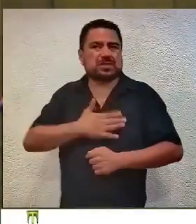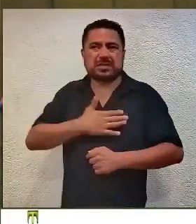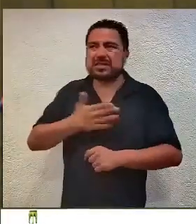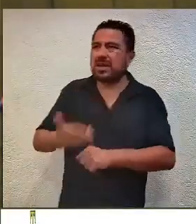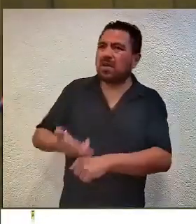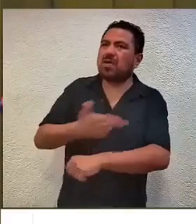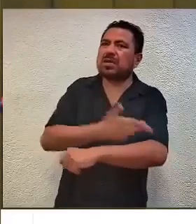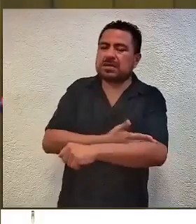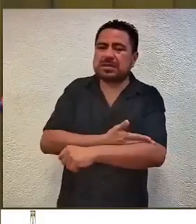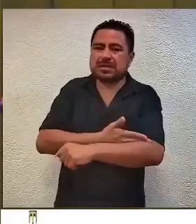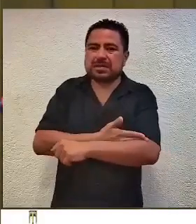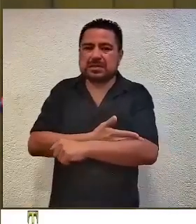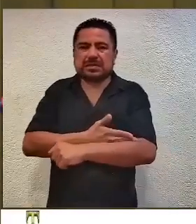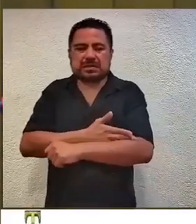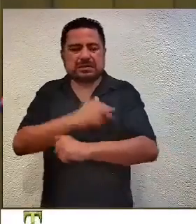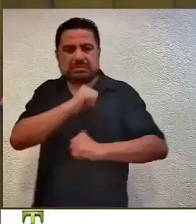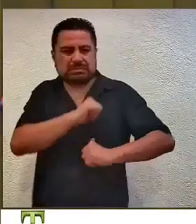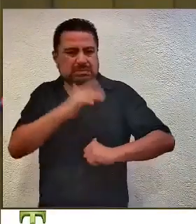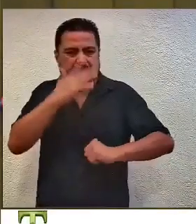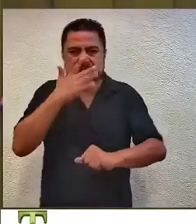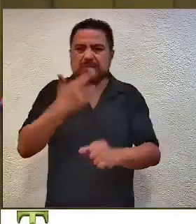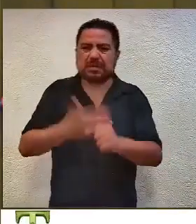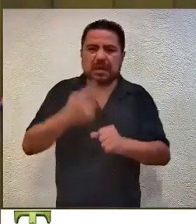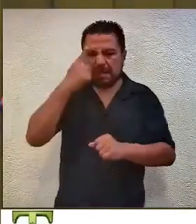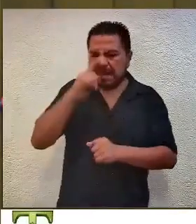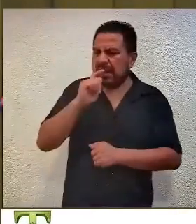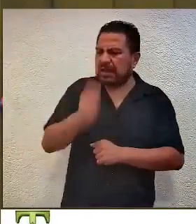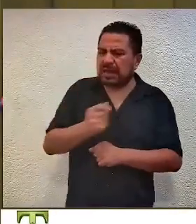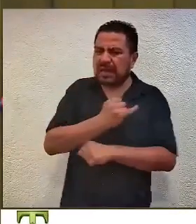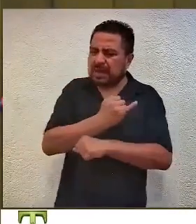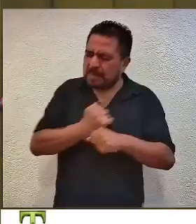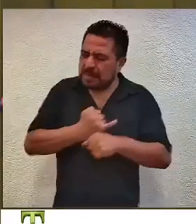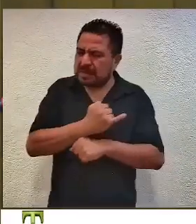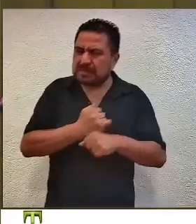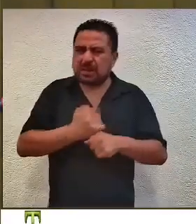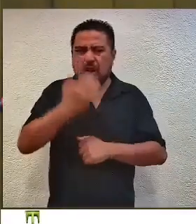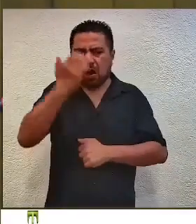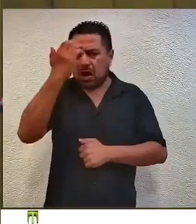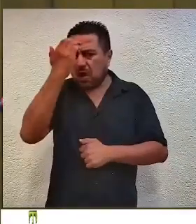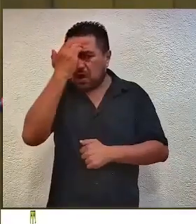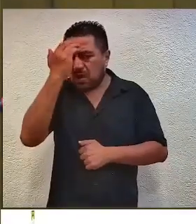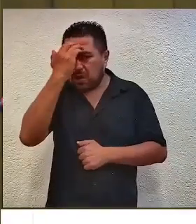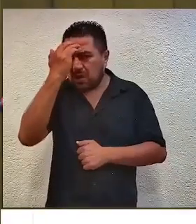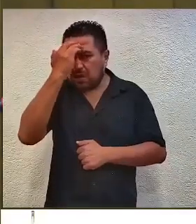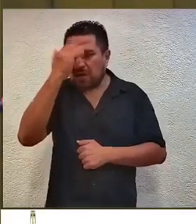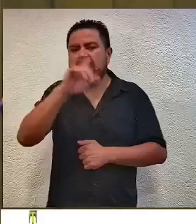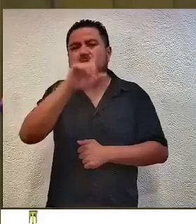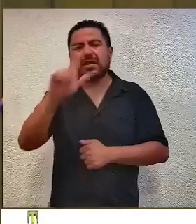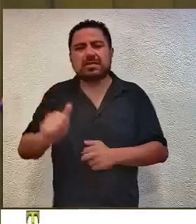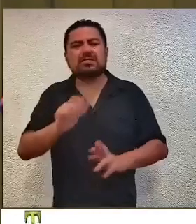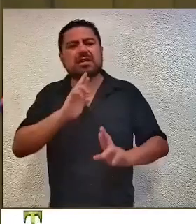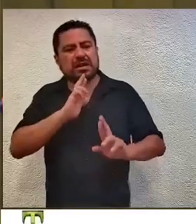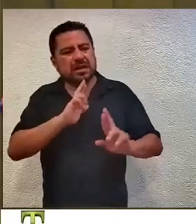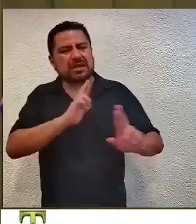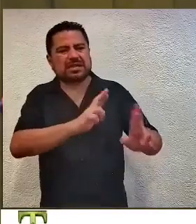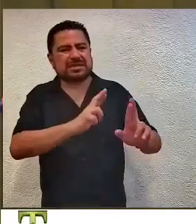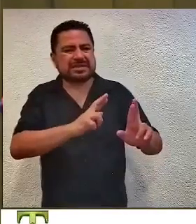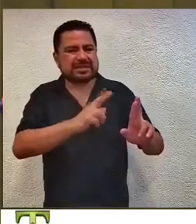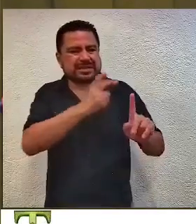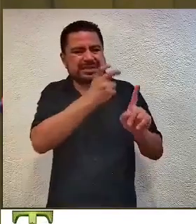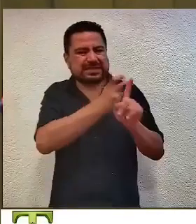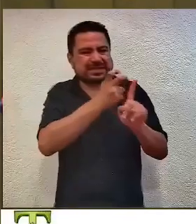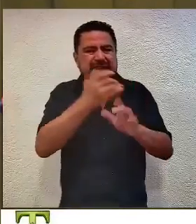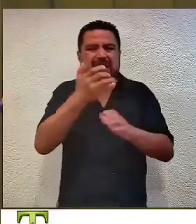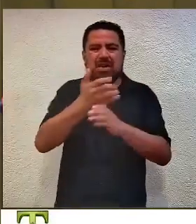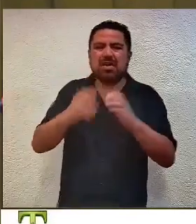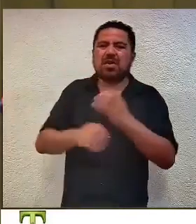toda competencia para investigar, conocer y resolver esas conductas,